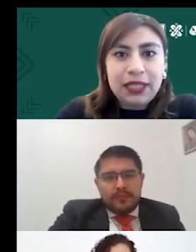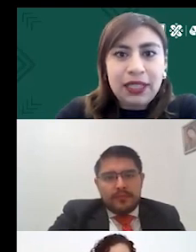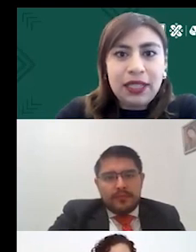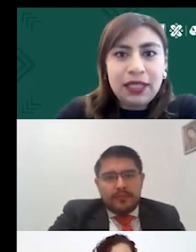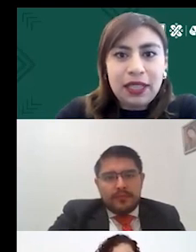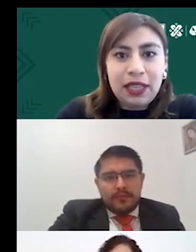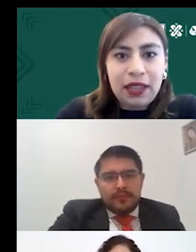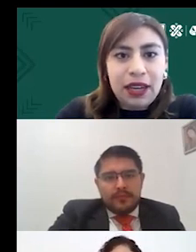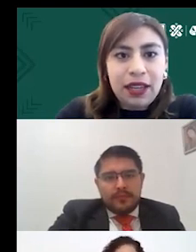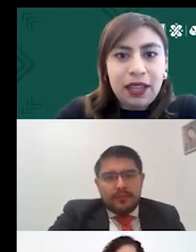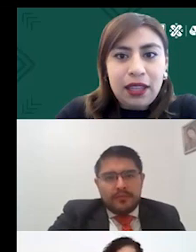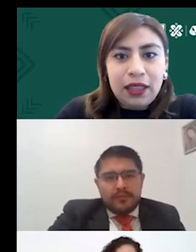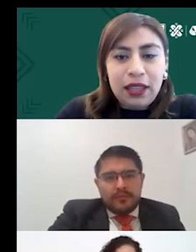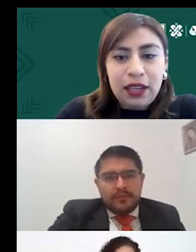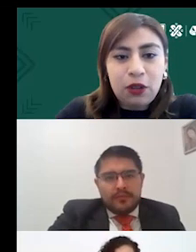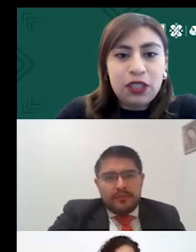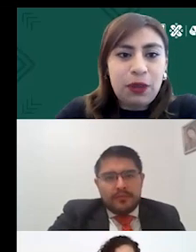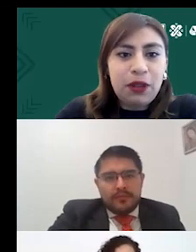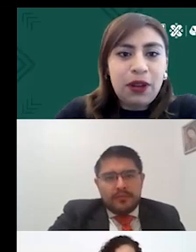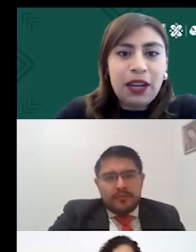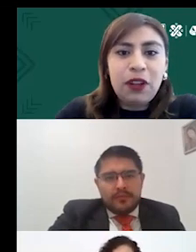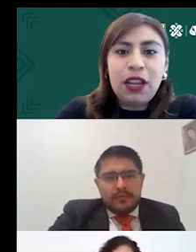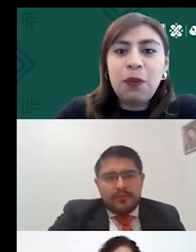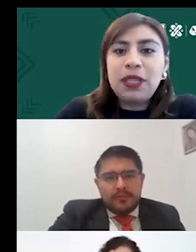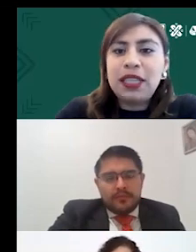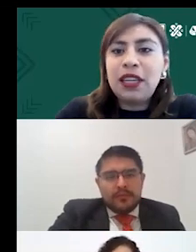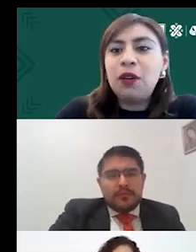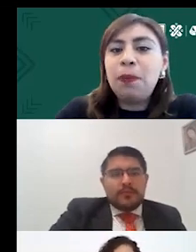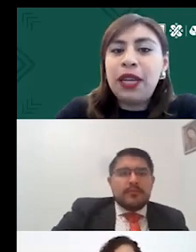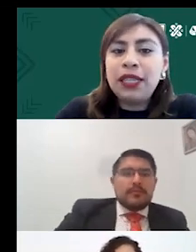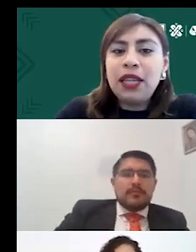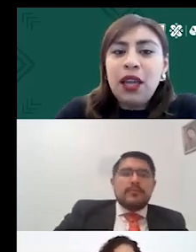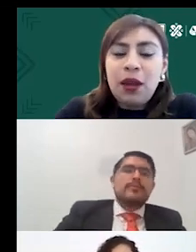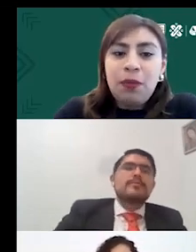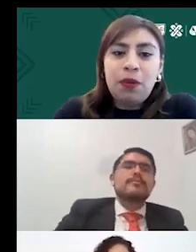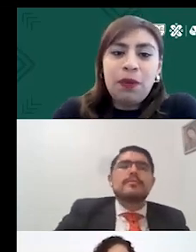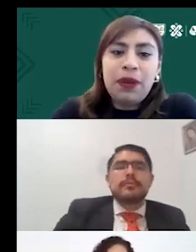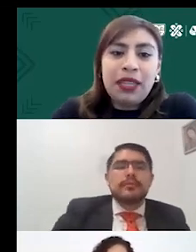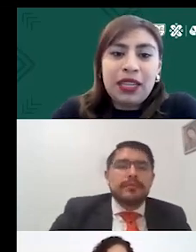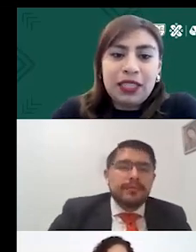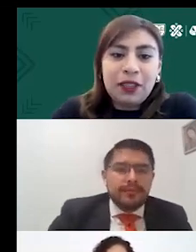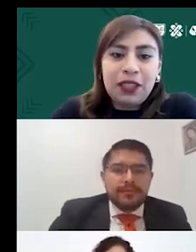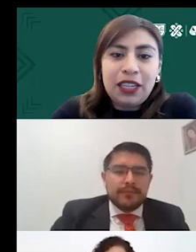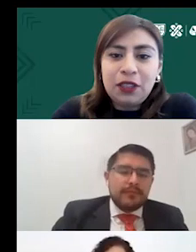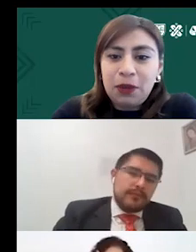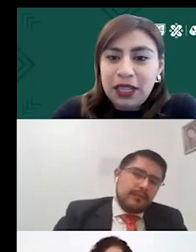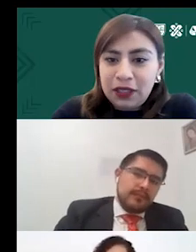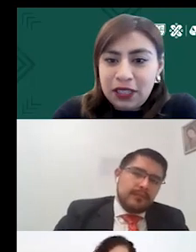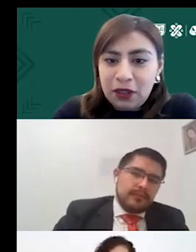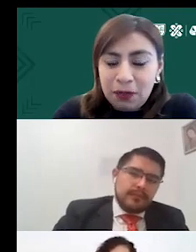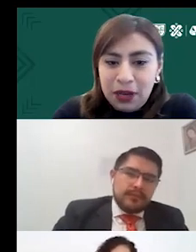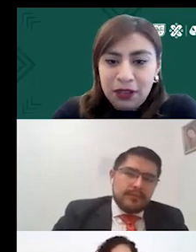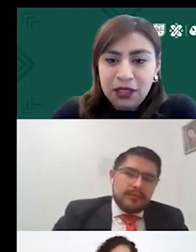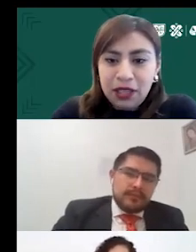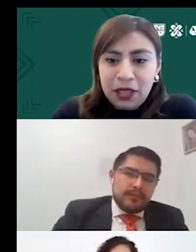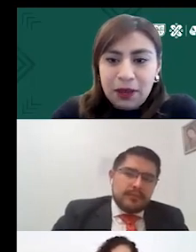Para hacerles entrega del reconocimiento a Carolina López de Yergo Pérez por impartir la sesión Derechos y Obligaciones